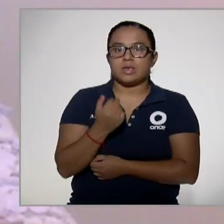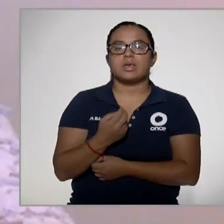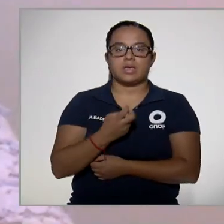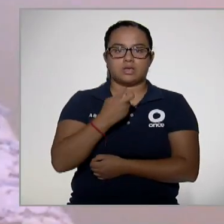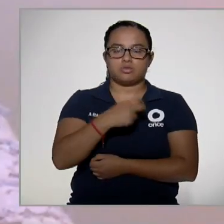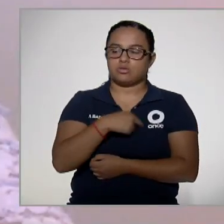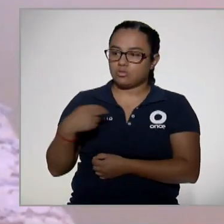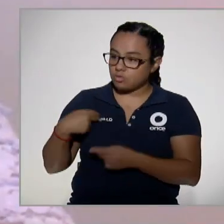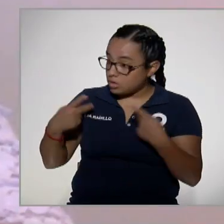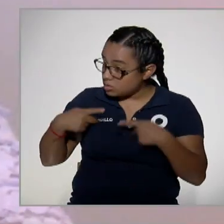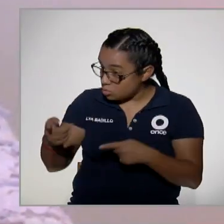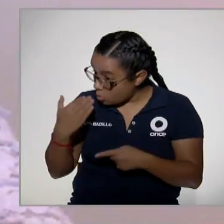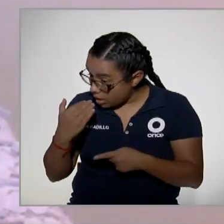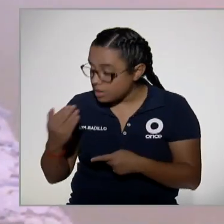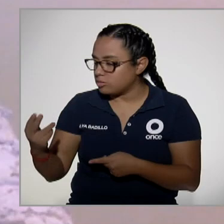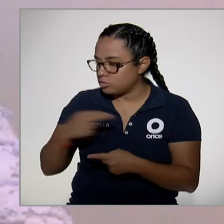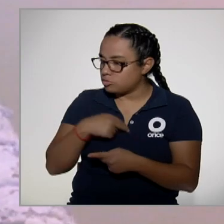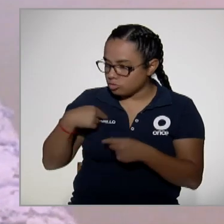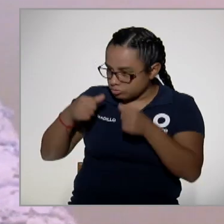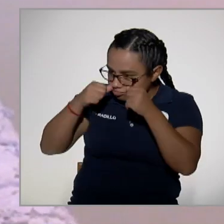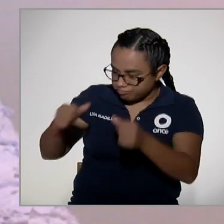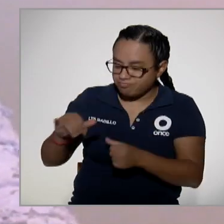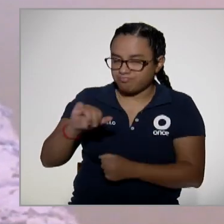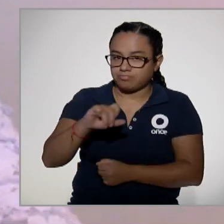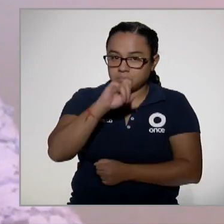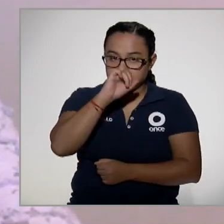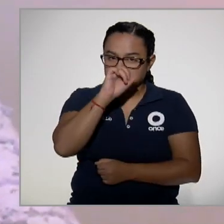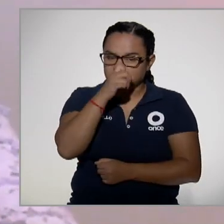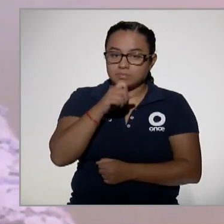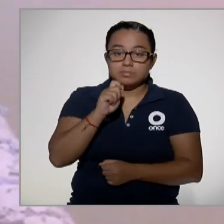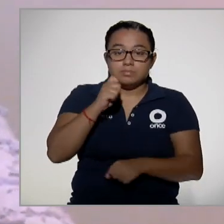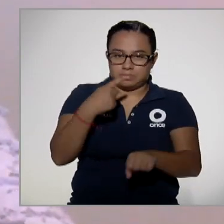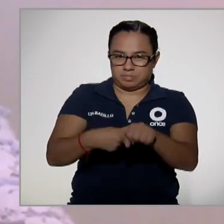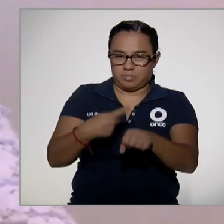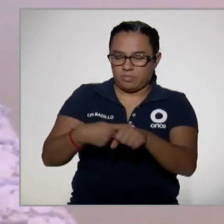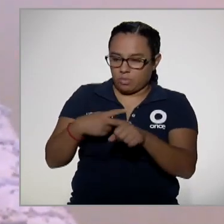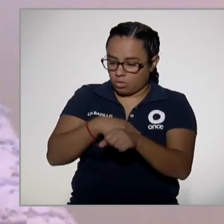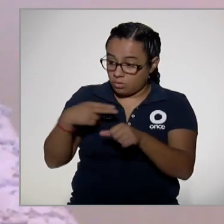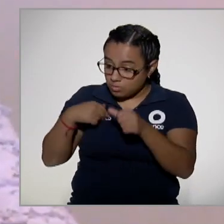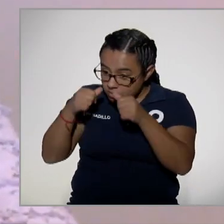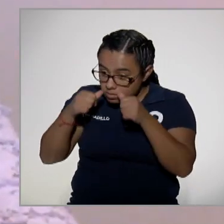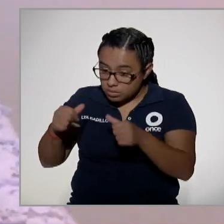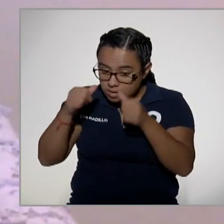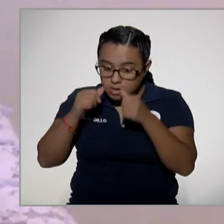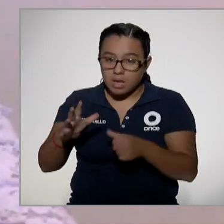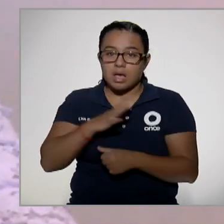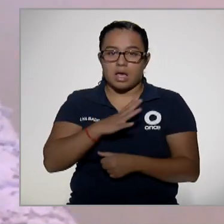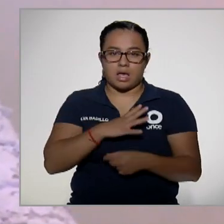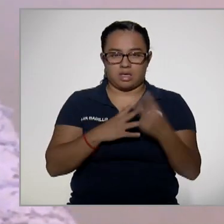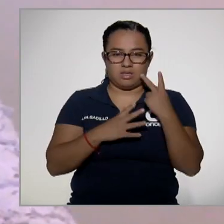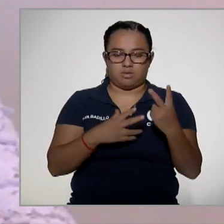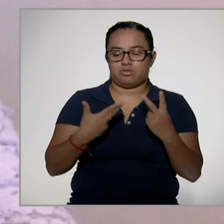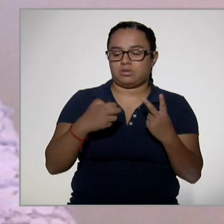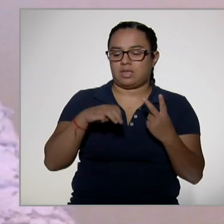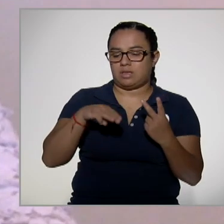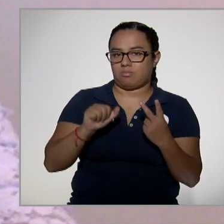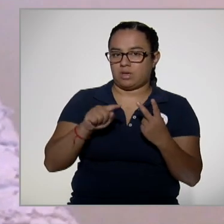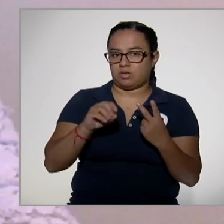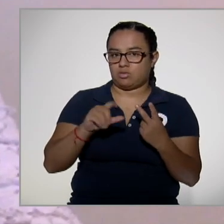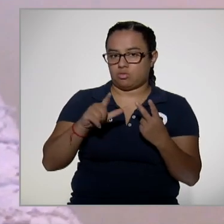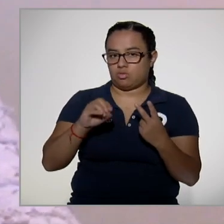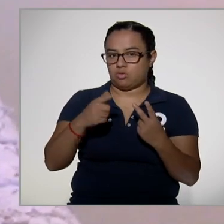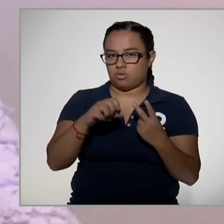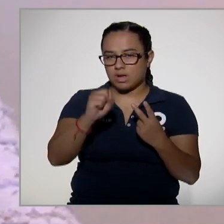atendemos parte de estas enfermedades que se atienden en el cual habemos 2 hematólogos pediatras es